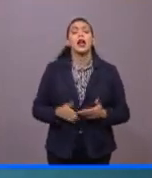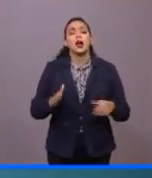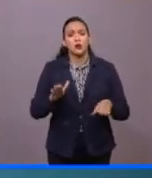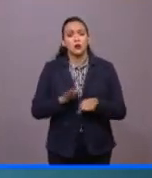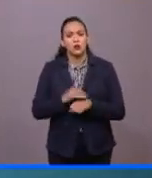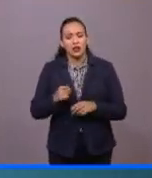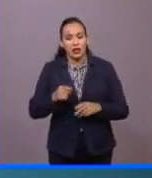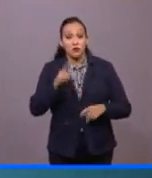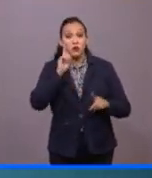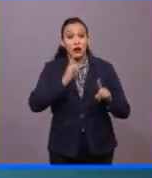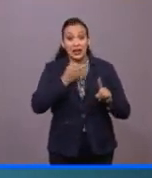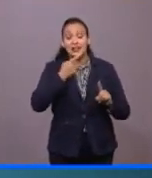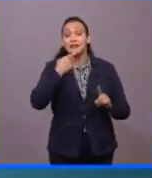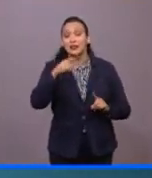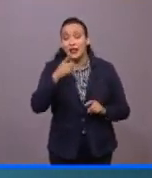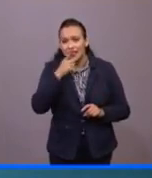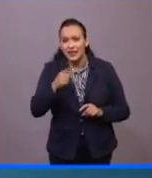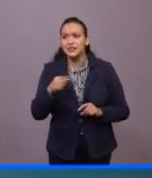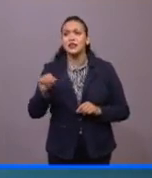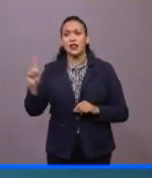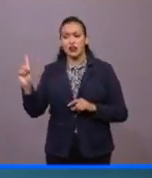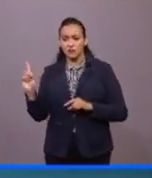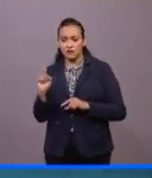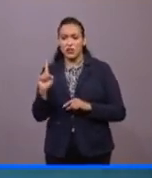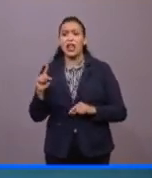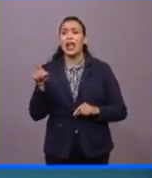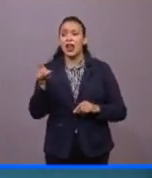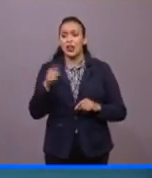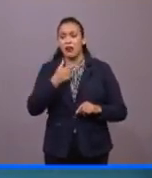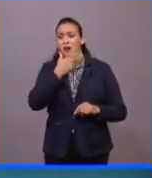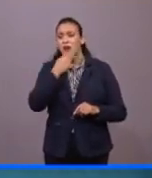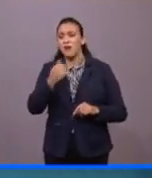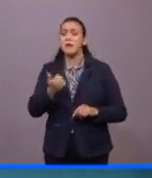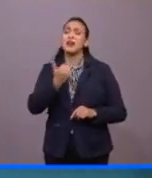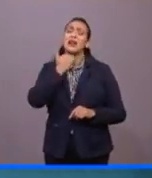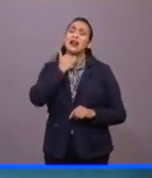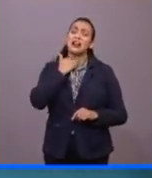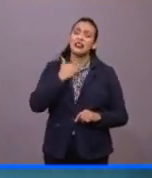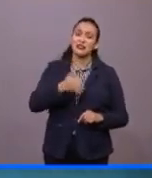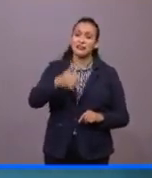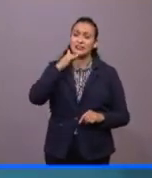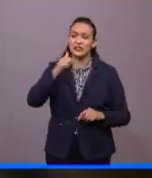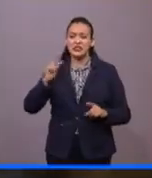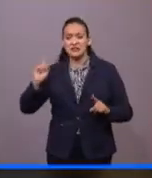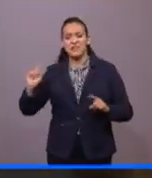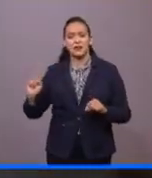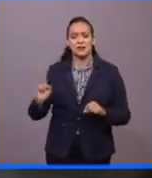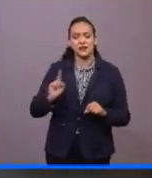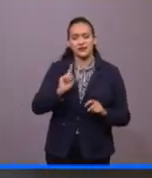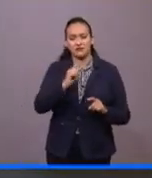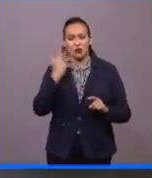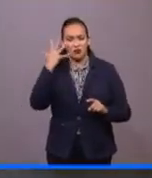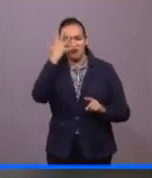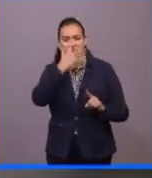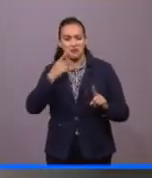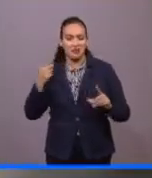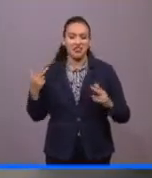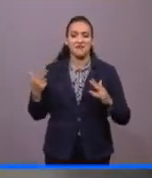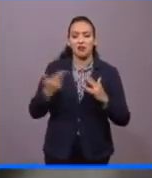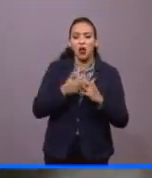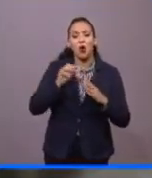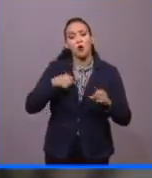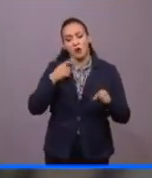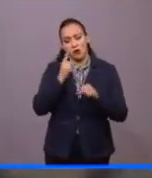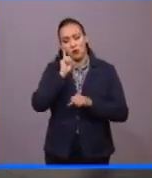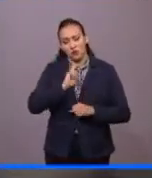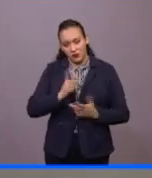violencia sexual, el agresor estaba bajo la influencia del alcohol. Si bien reconocieron que el alcohol por sí